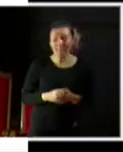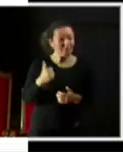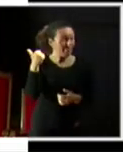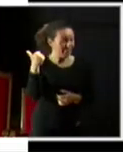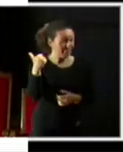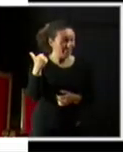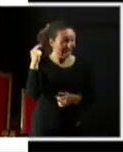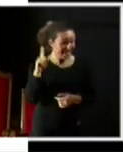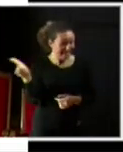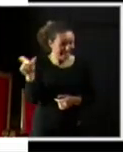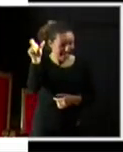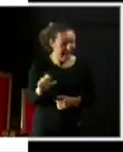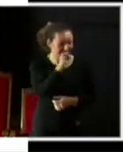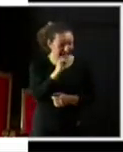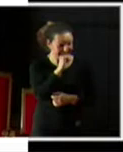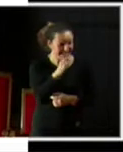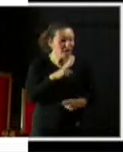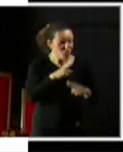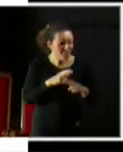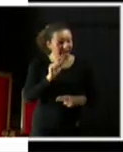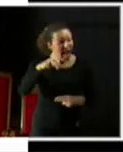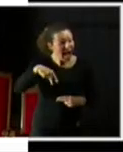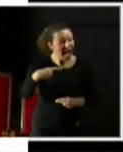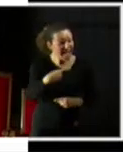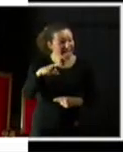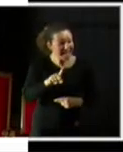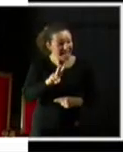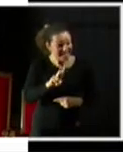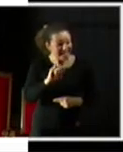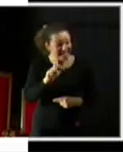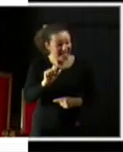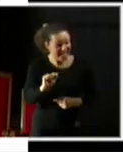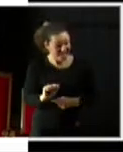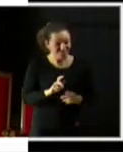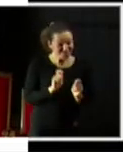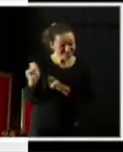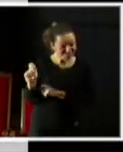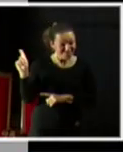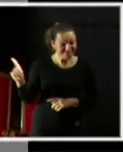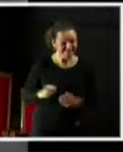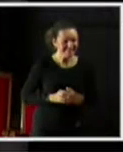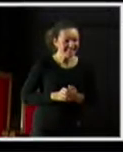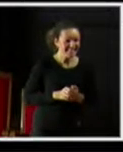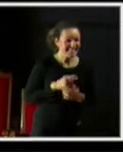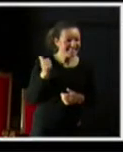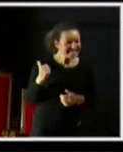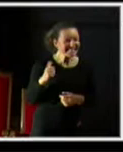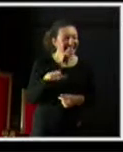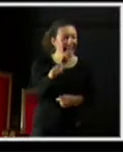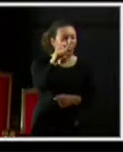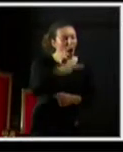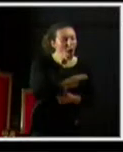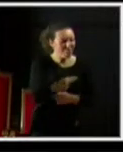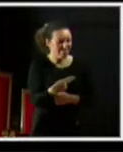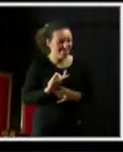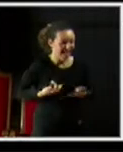esta es la anguila estos peces las anguilas hacen lo contrario nacen en el mar y pasan la mayor parte de su vida en